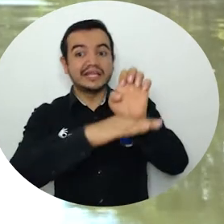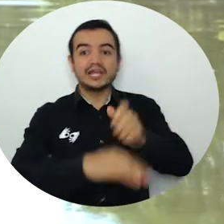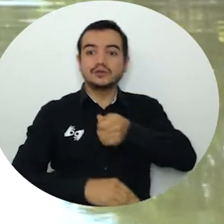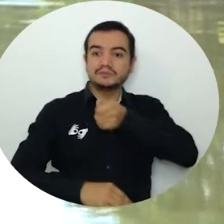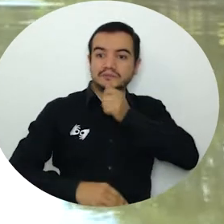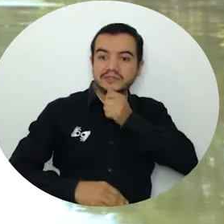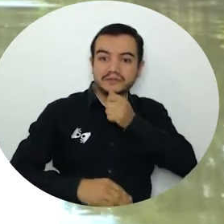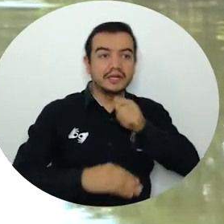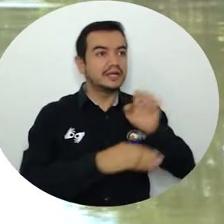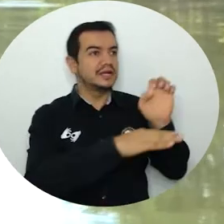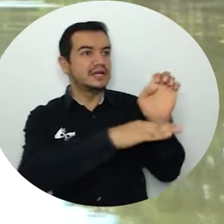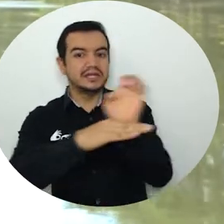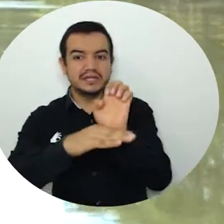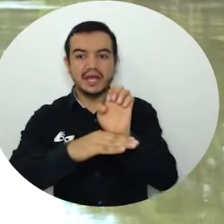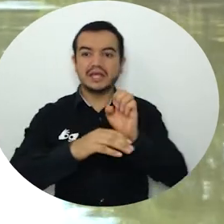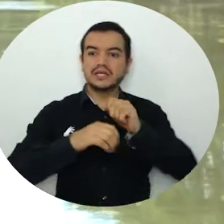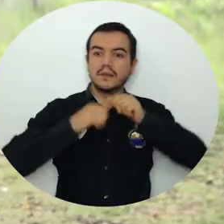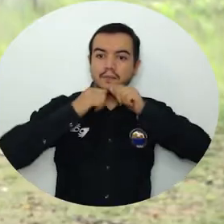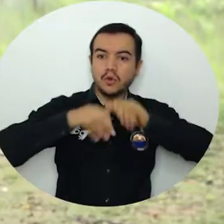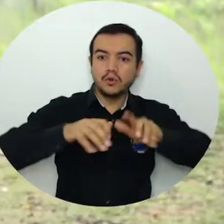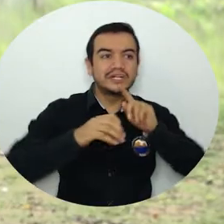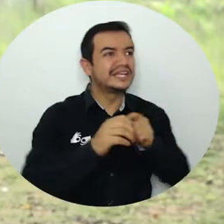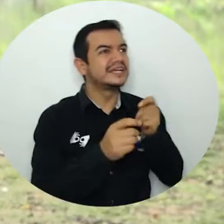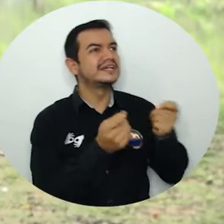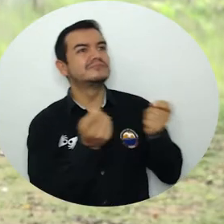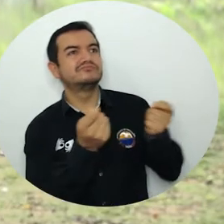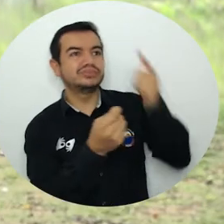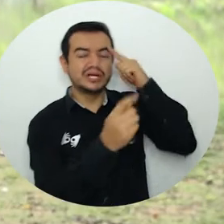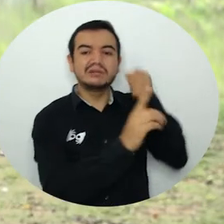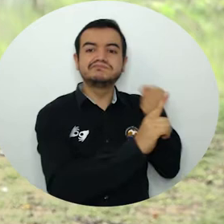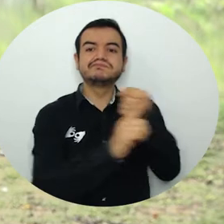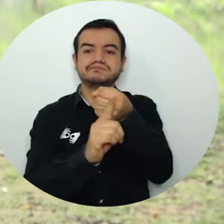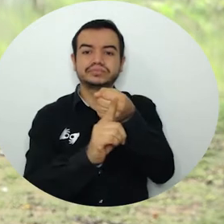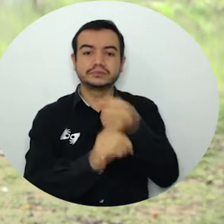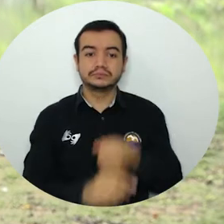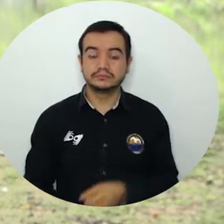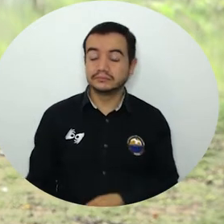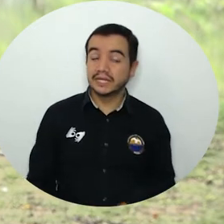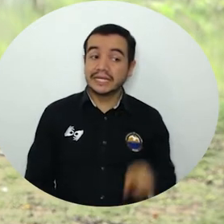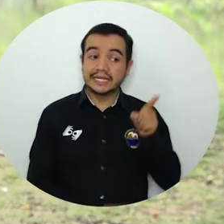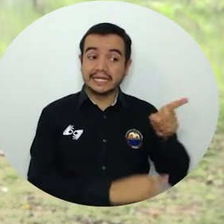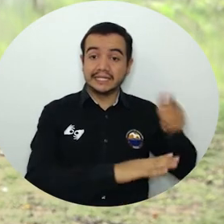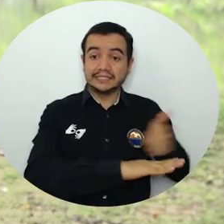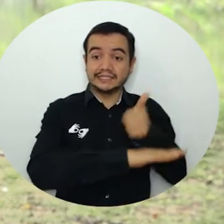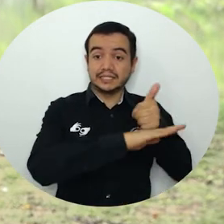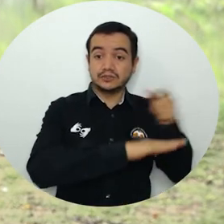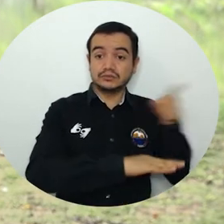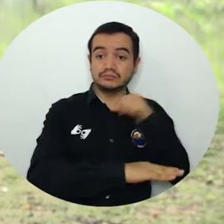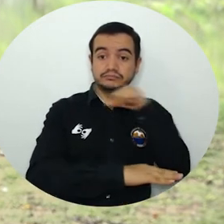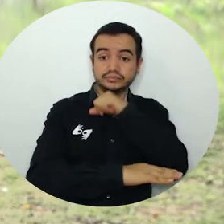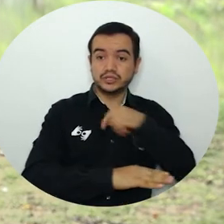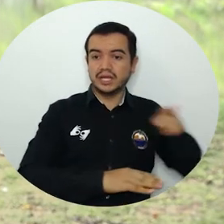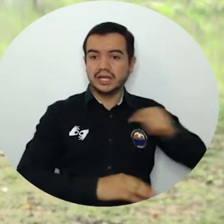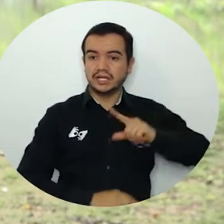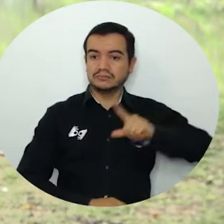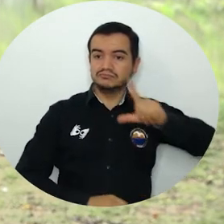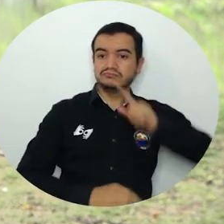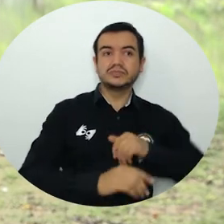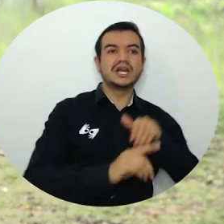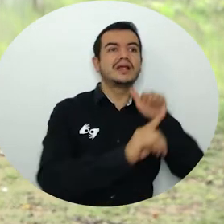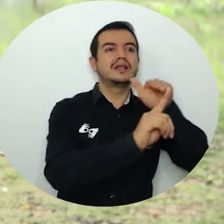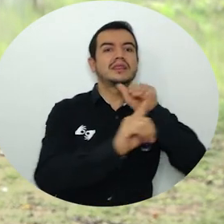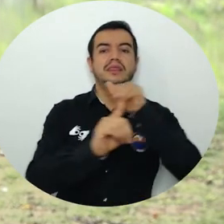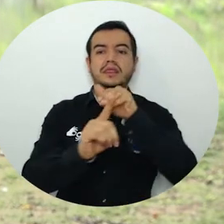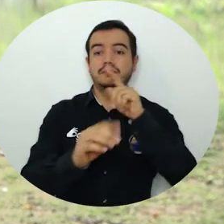públicas y privadas para gestionar la matrícula cero. El señor rector Pablo Vera Salazar tuvo la iniciativa de gestionar los recursos para que no nos